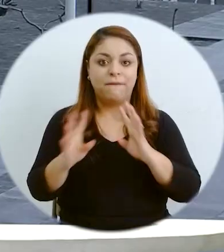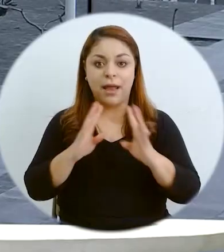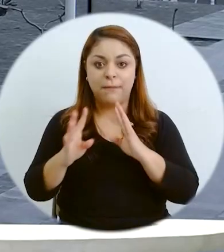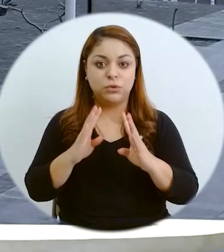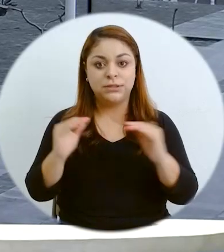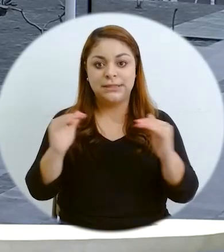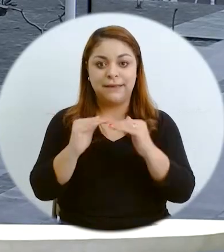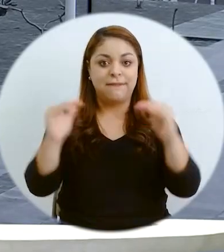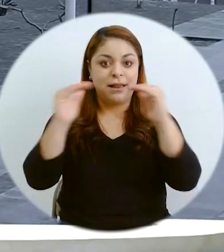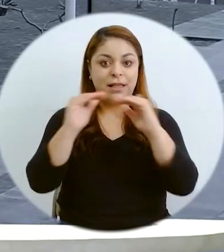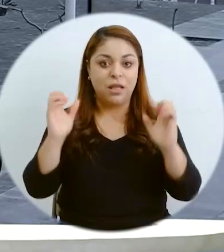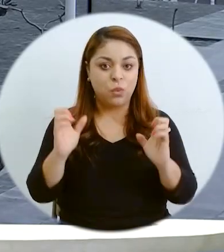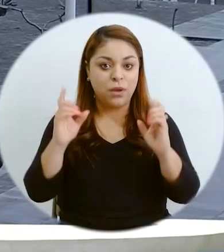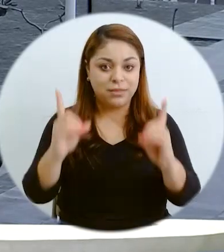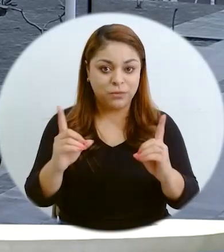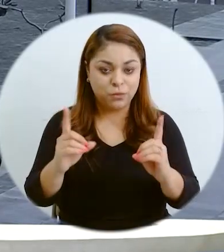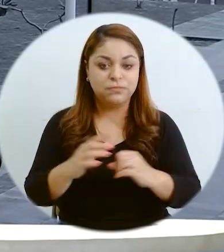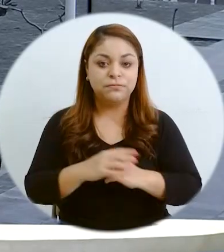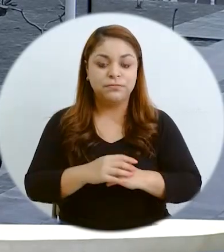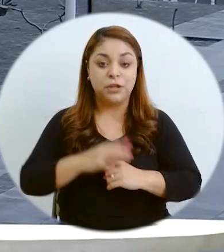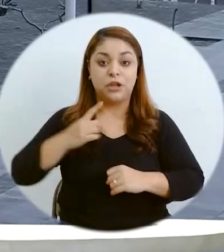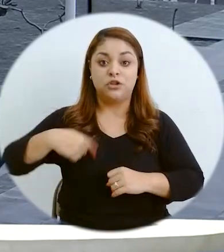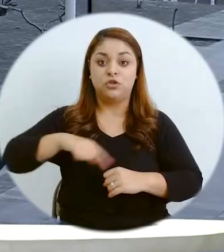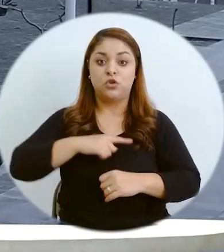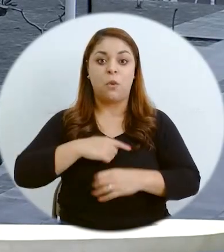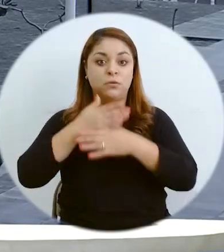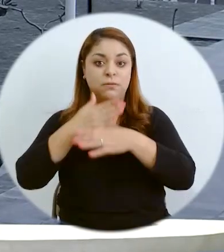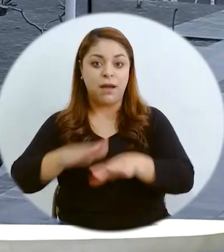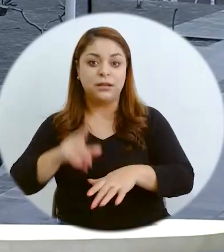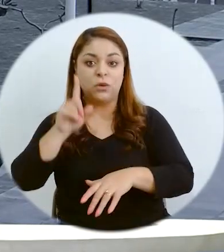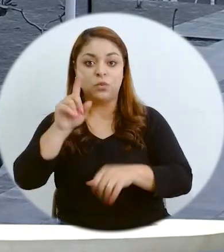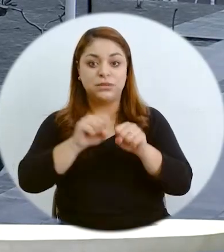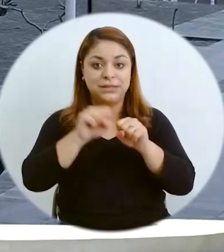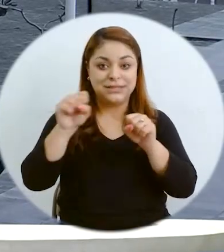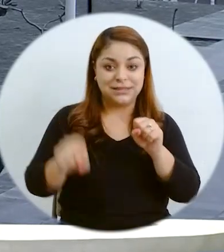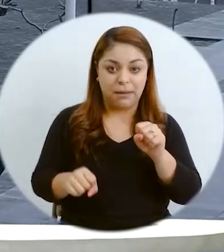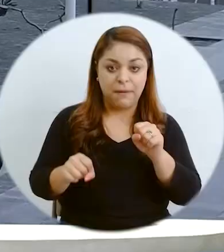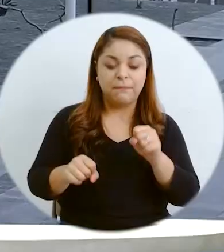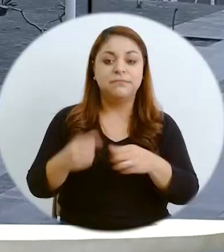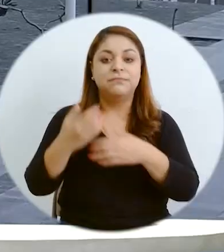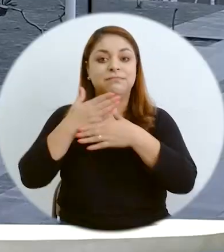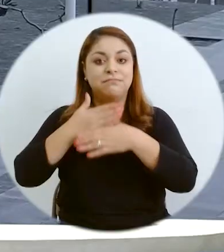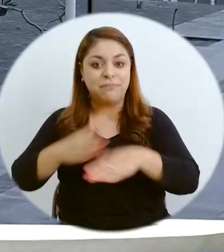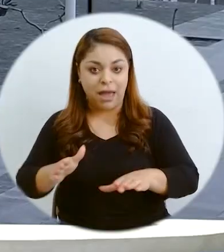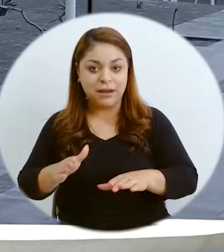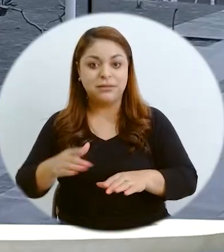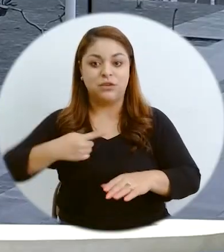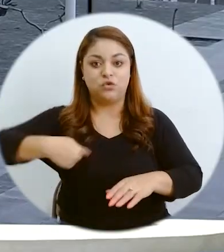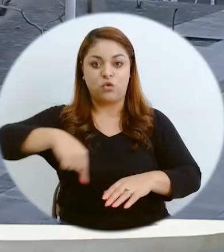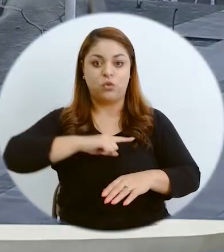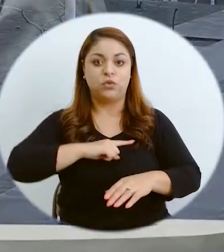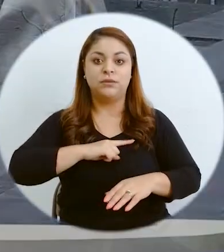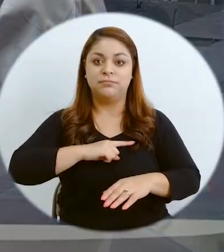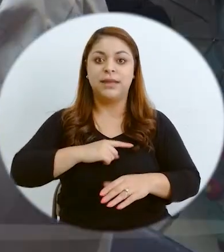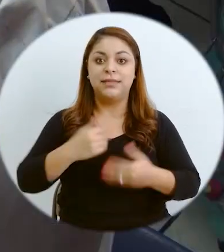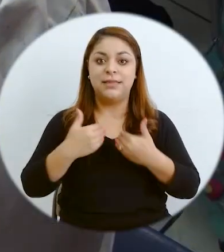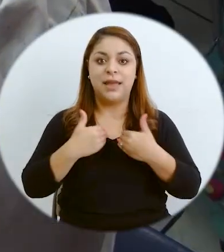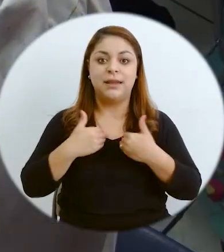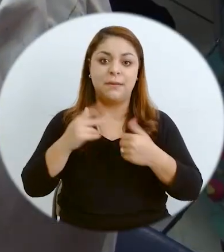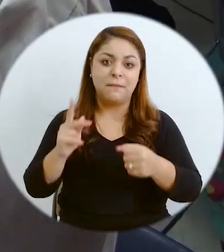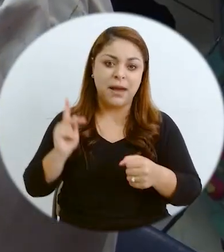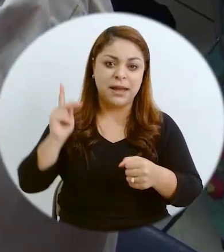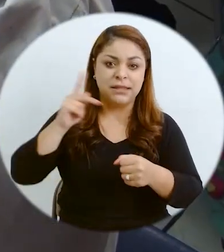nivel educativo. Es que somos parte de un sistema, y cada parte que tiene